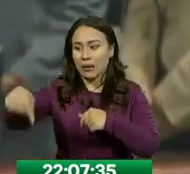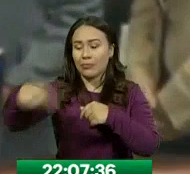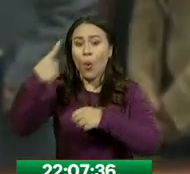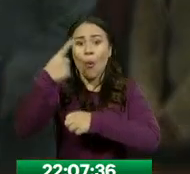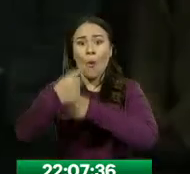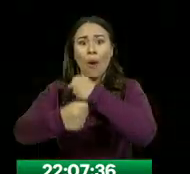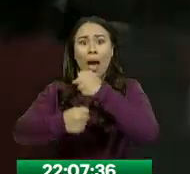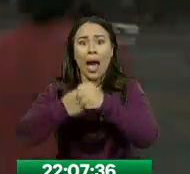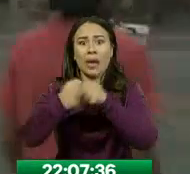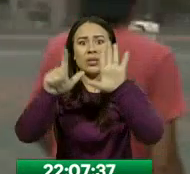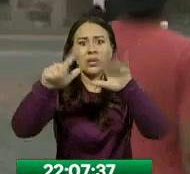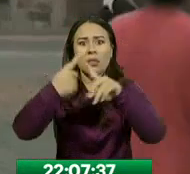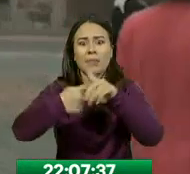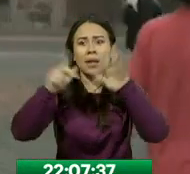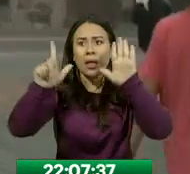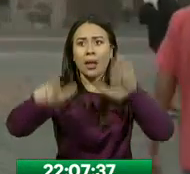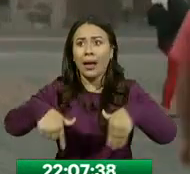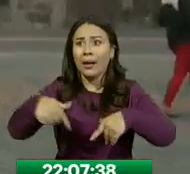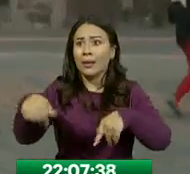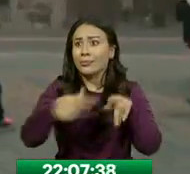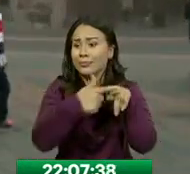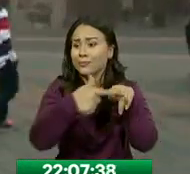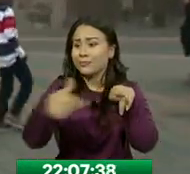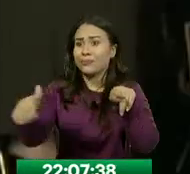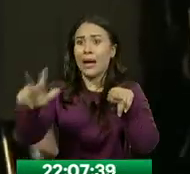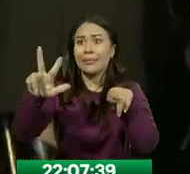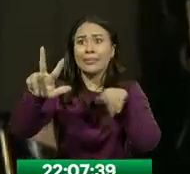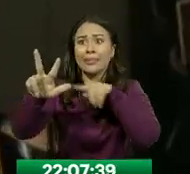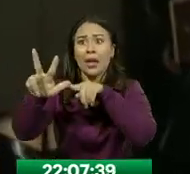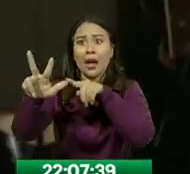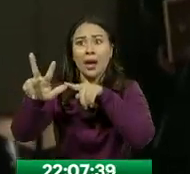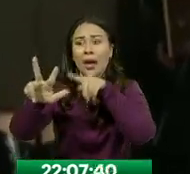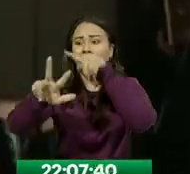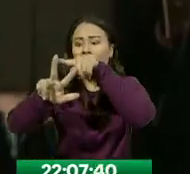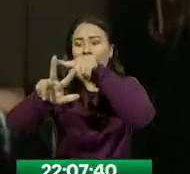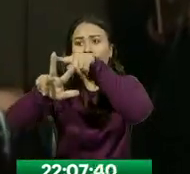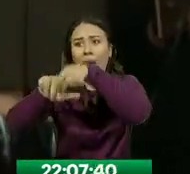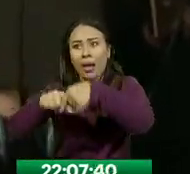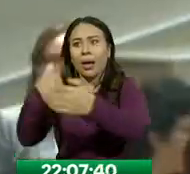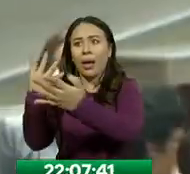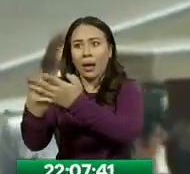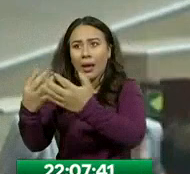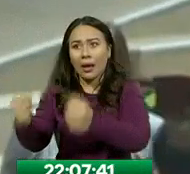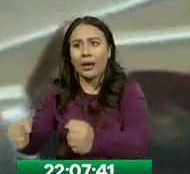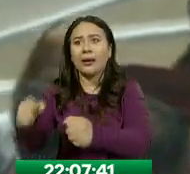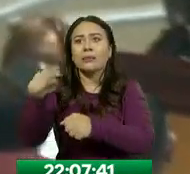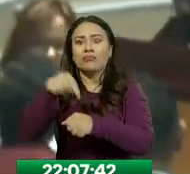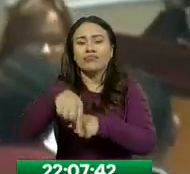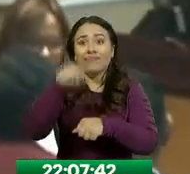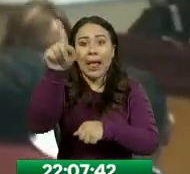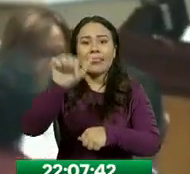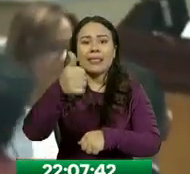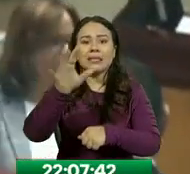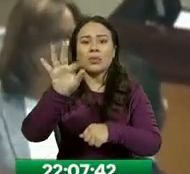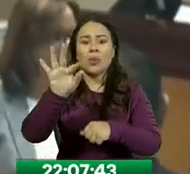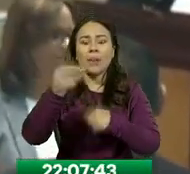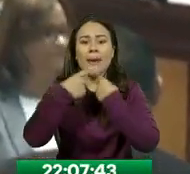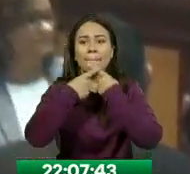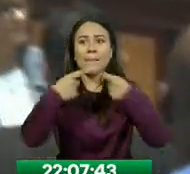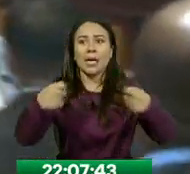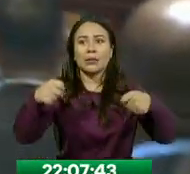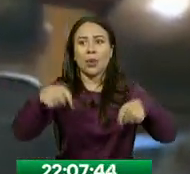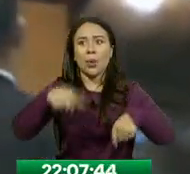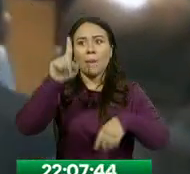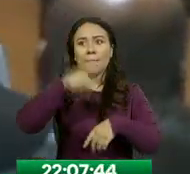año 7 meses del gobierno de Lenín Moreno. Nacido en Guayaquil el 19 de marzo de